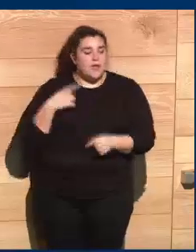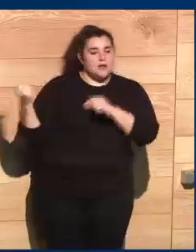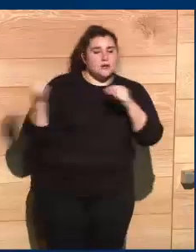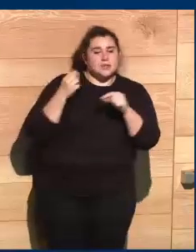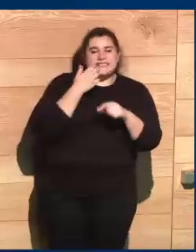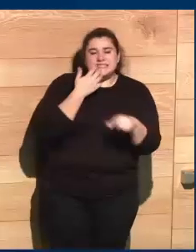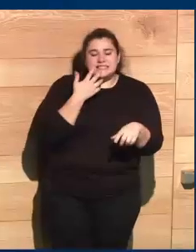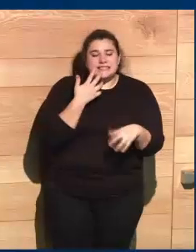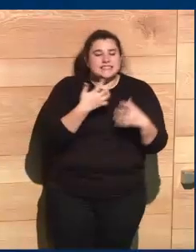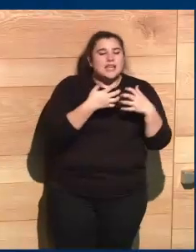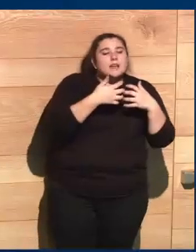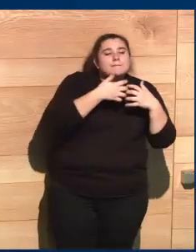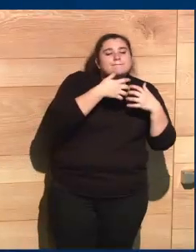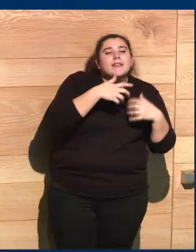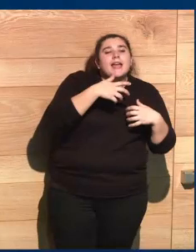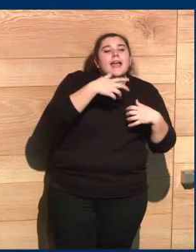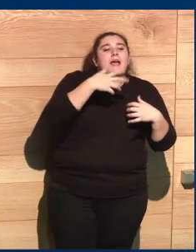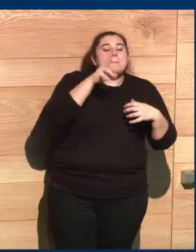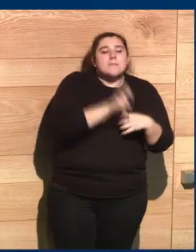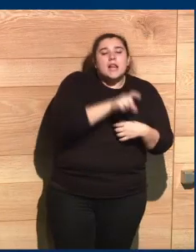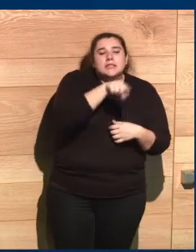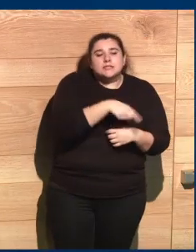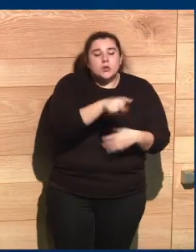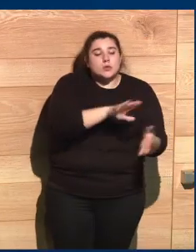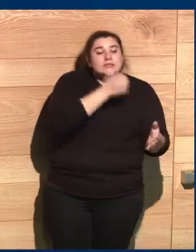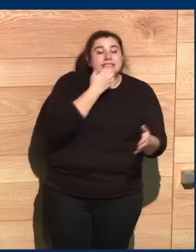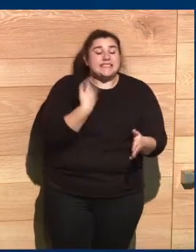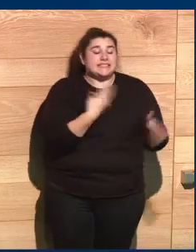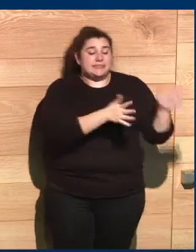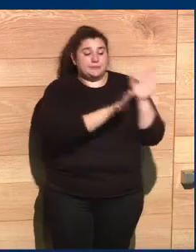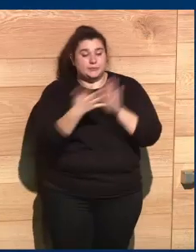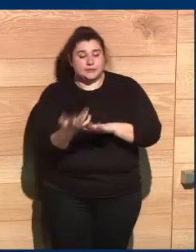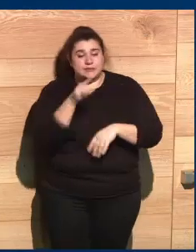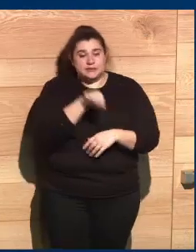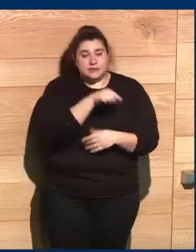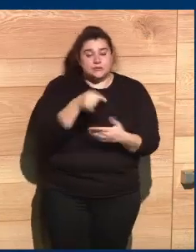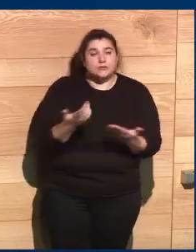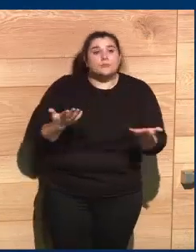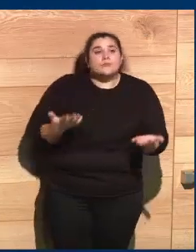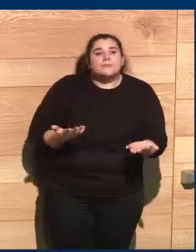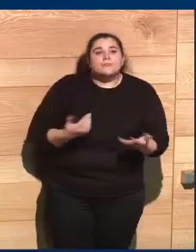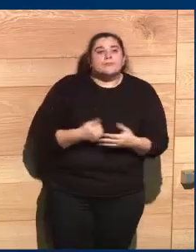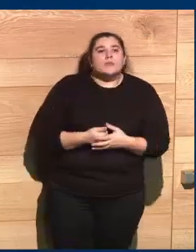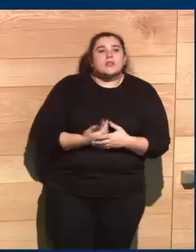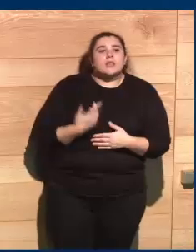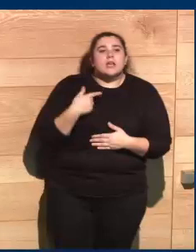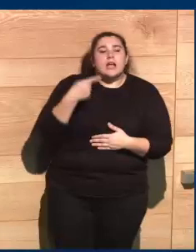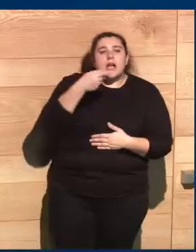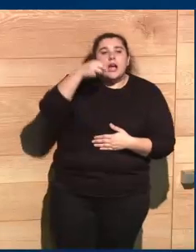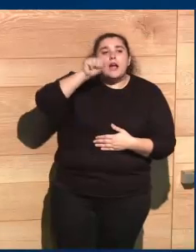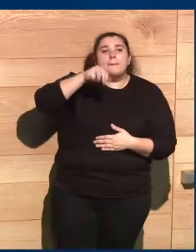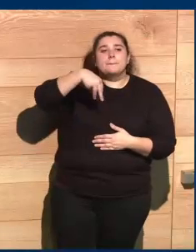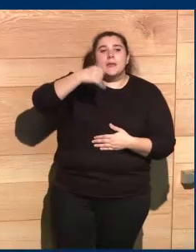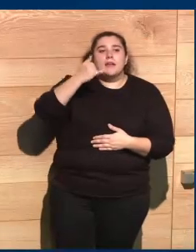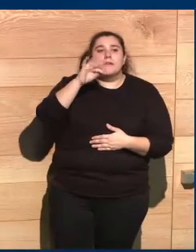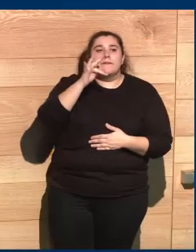discutir si realmente es aplicable o no. A mí lo que me parece es que realmente lo que la gamificación nos enseña, y